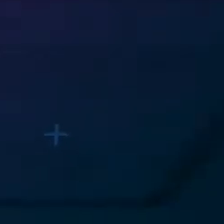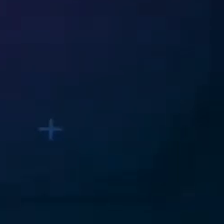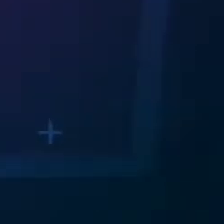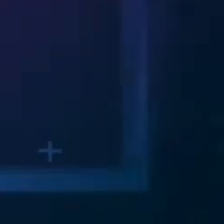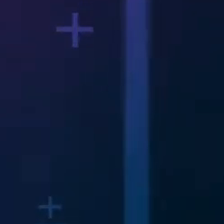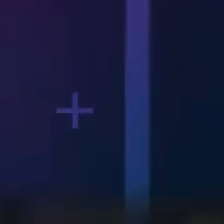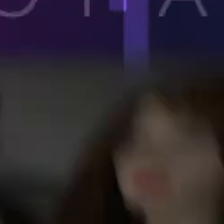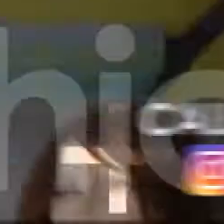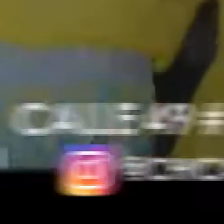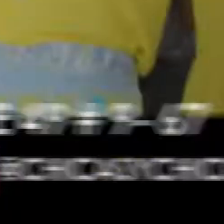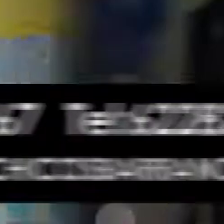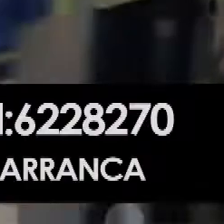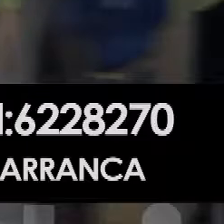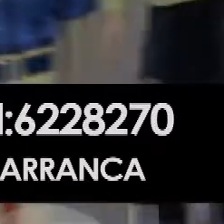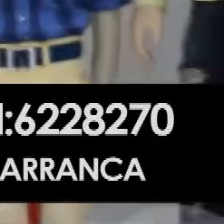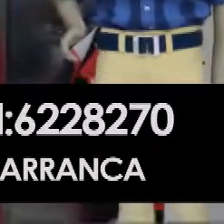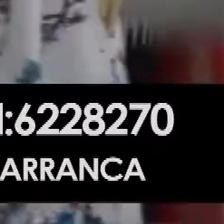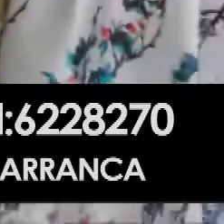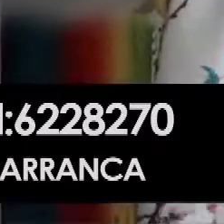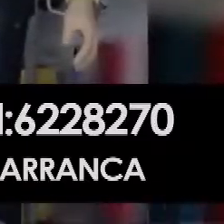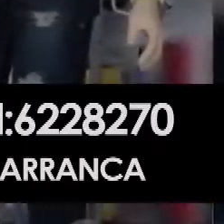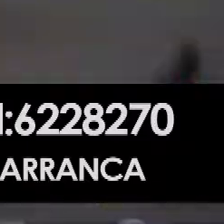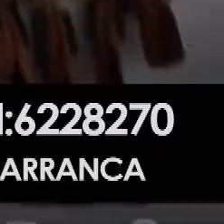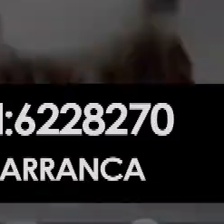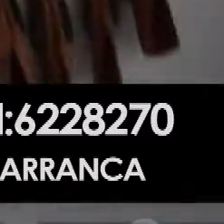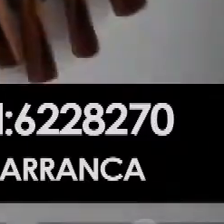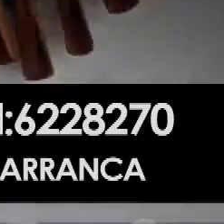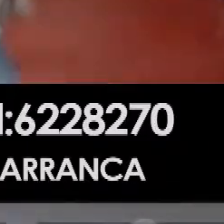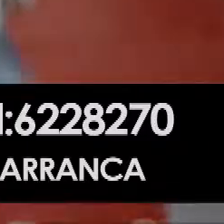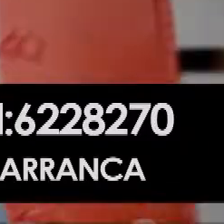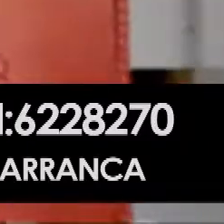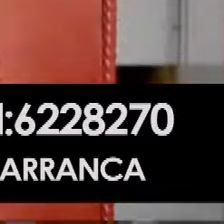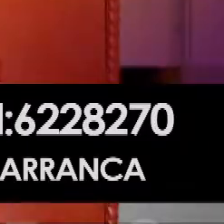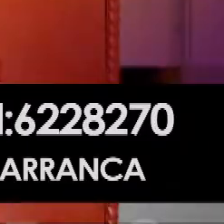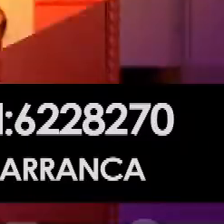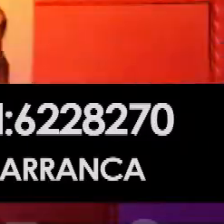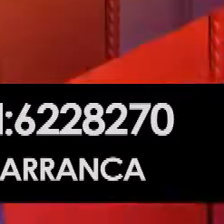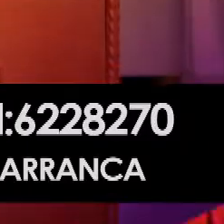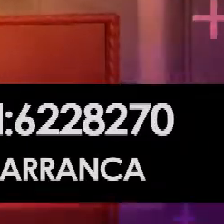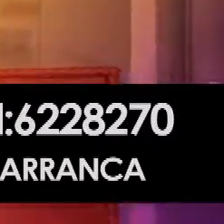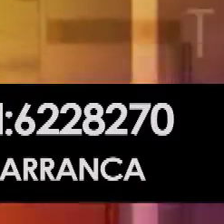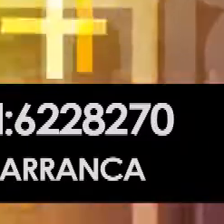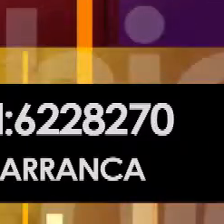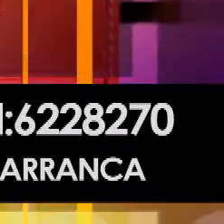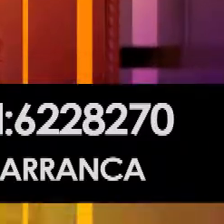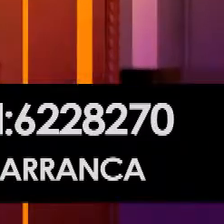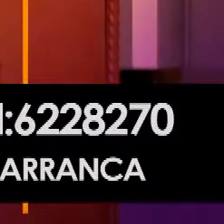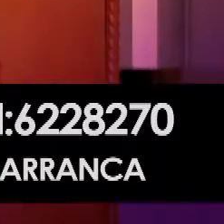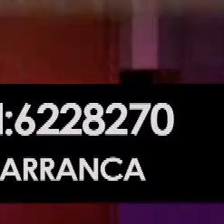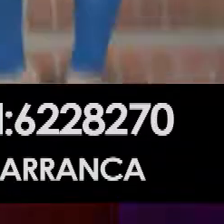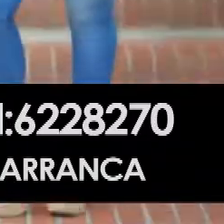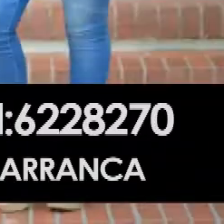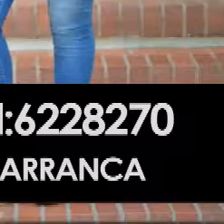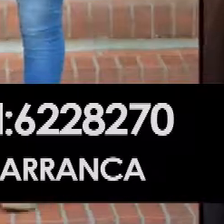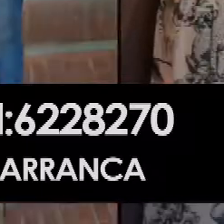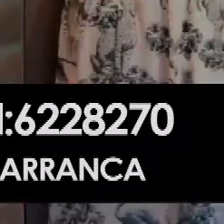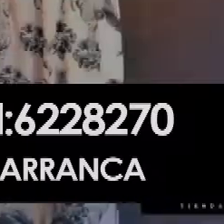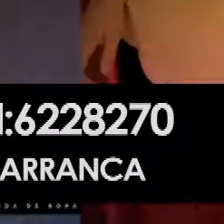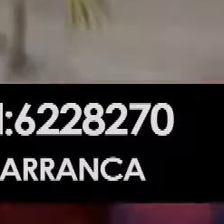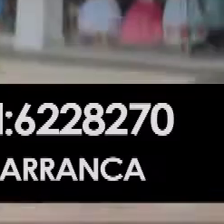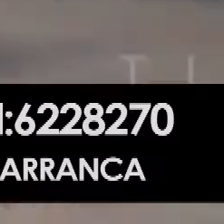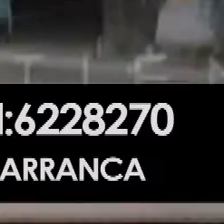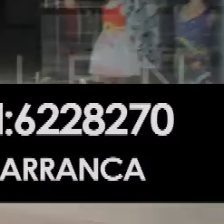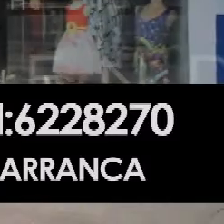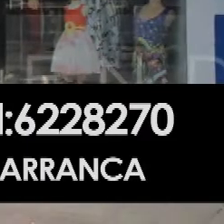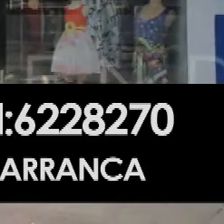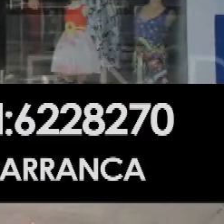En Chicas y Chicos, tienda de ropa, tenemos una amplia variedad de prendas exclusivas para damas, caballeros, niñas y niños, excelentes